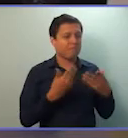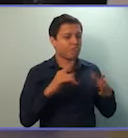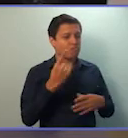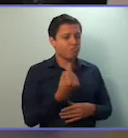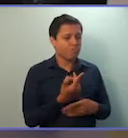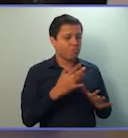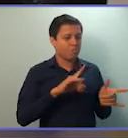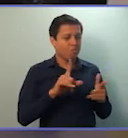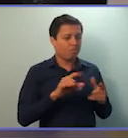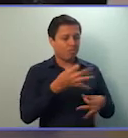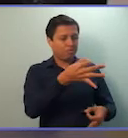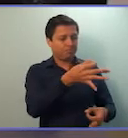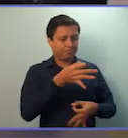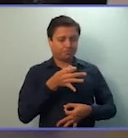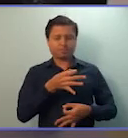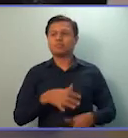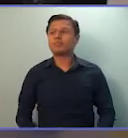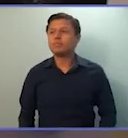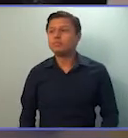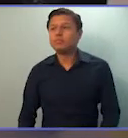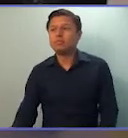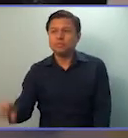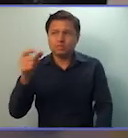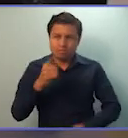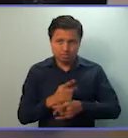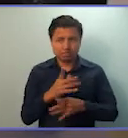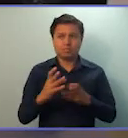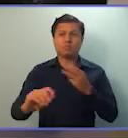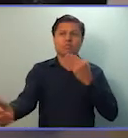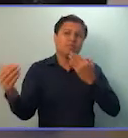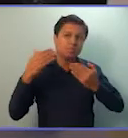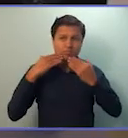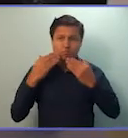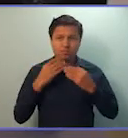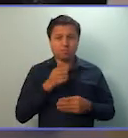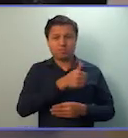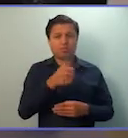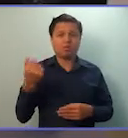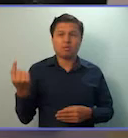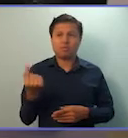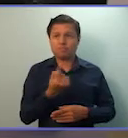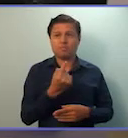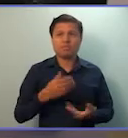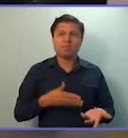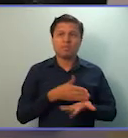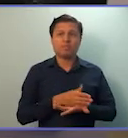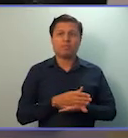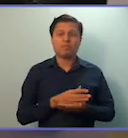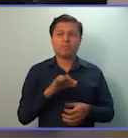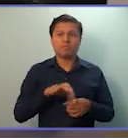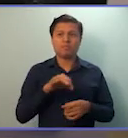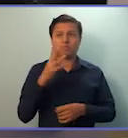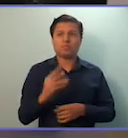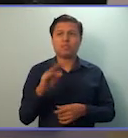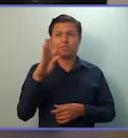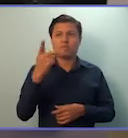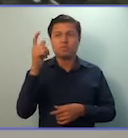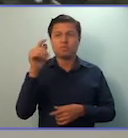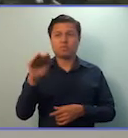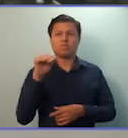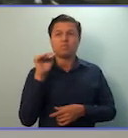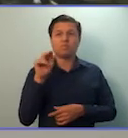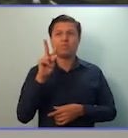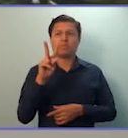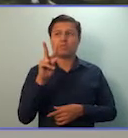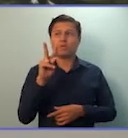ciudadano ya tenga su papel correcto quizás mencionar que la a cada una de las personas que lleguen a votar este 4 de mayo van a recibir